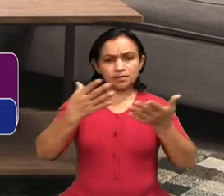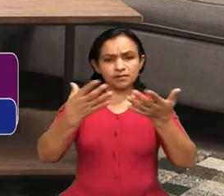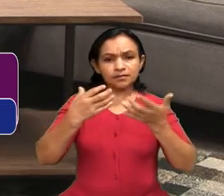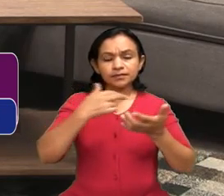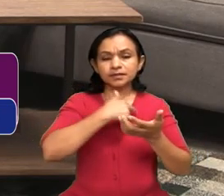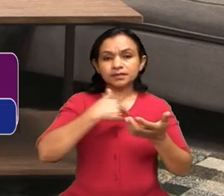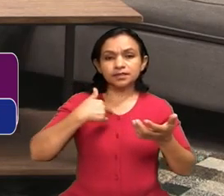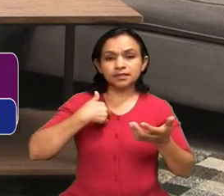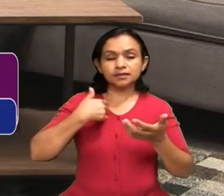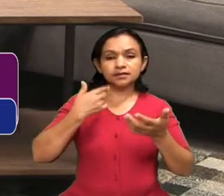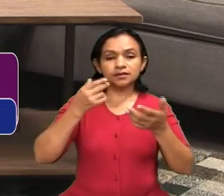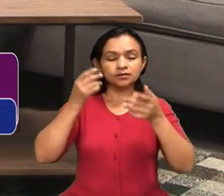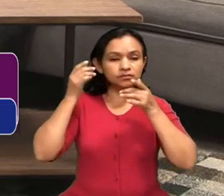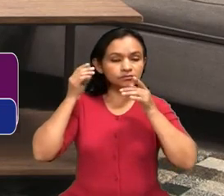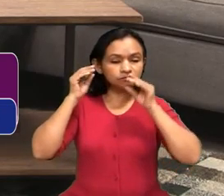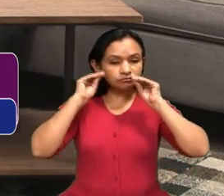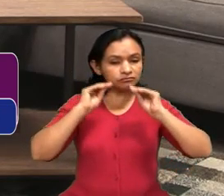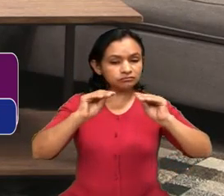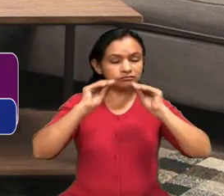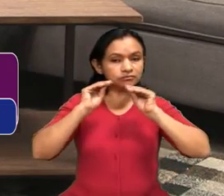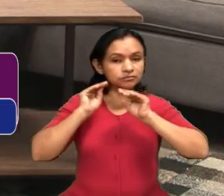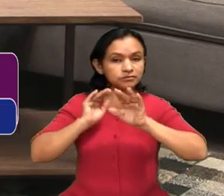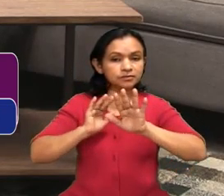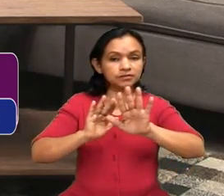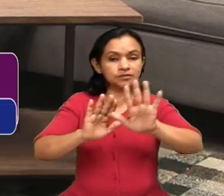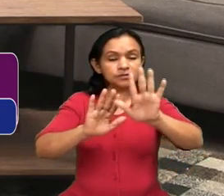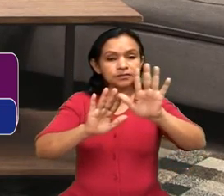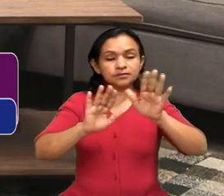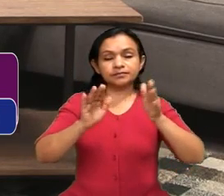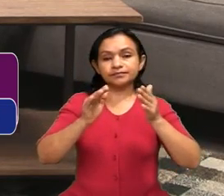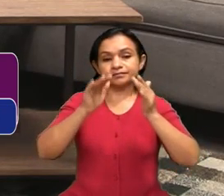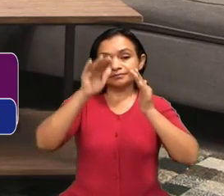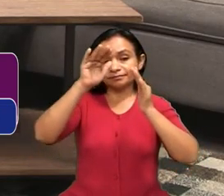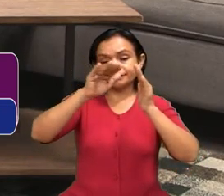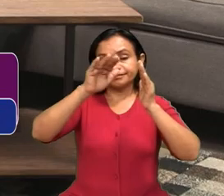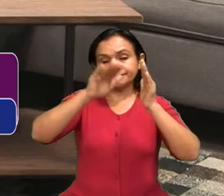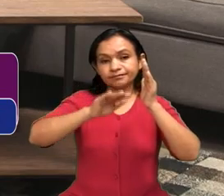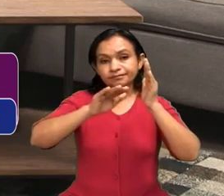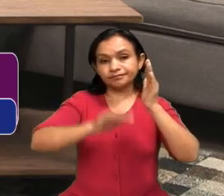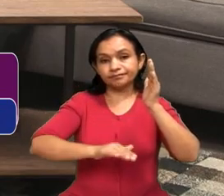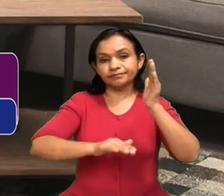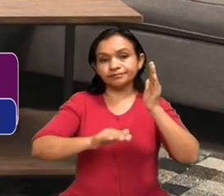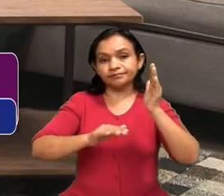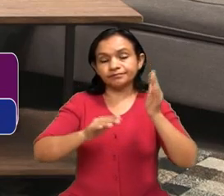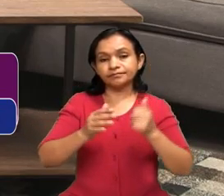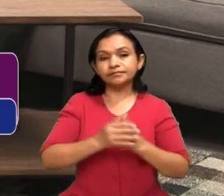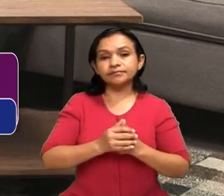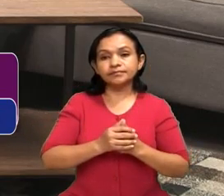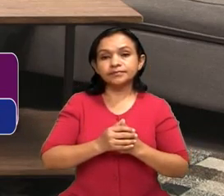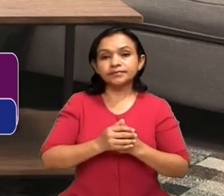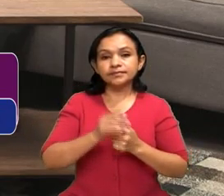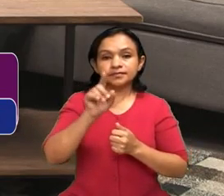la enorme cruzada nacional de alfabetización, logrando bajar al